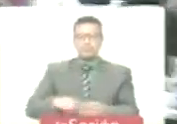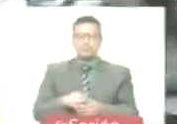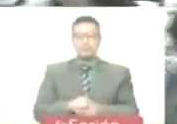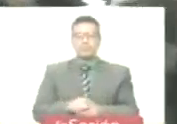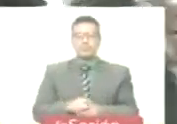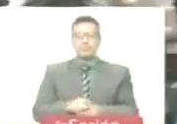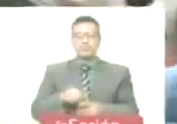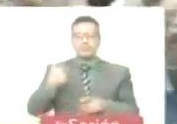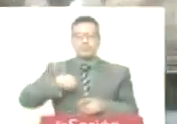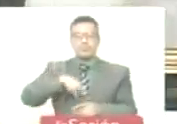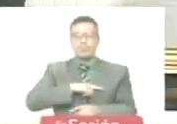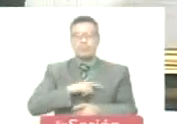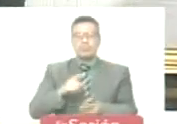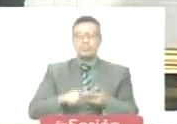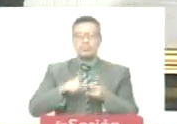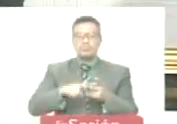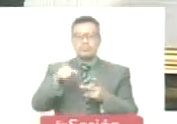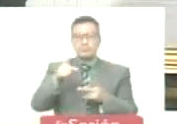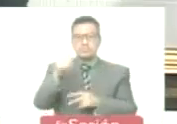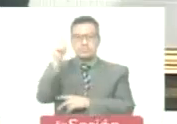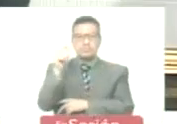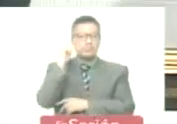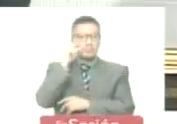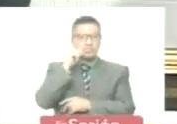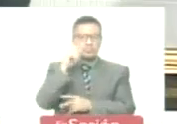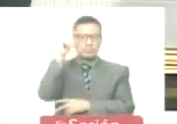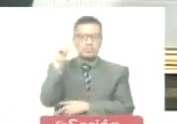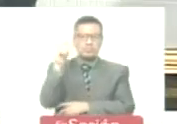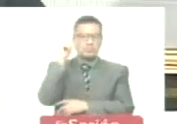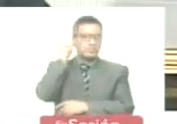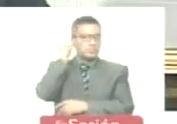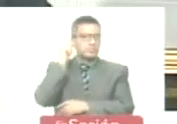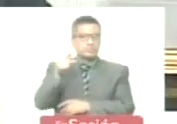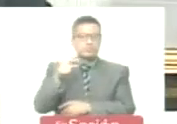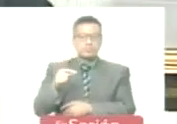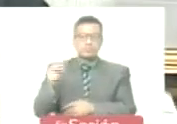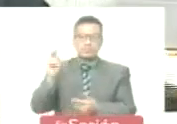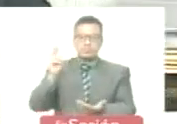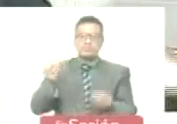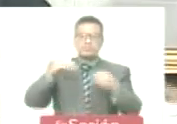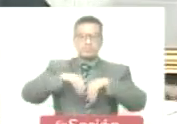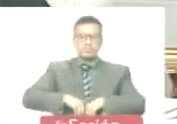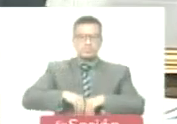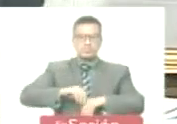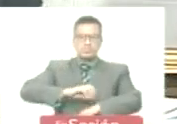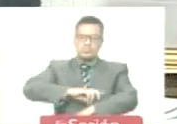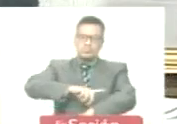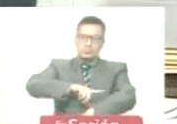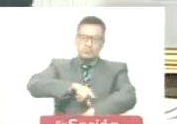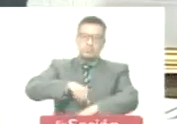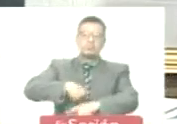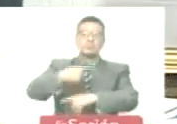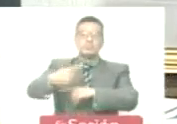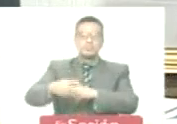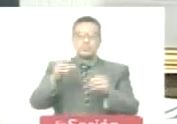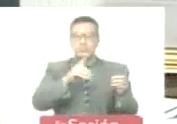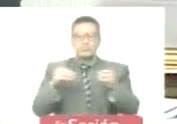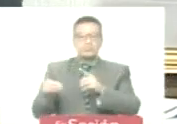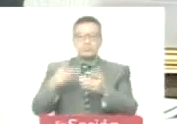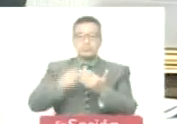Vamos a votar. Las honorables diputadas y los honorables diputados que estén de acuerdo con diferir la discusión de